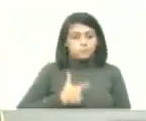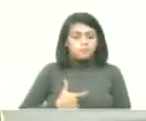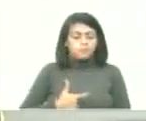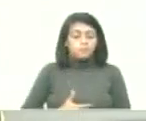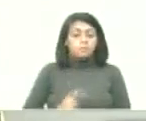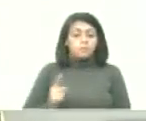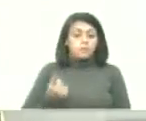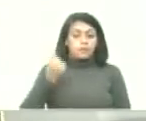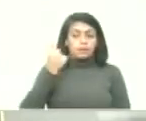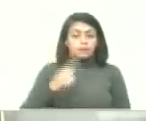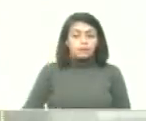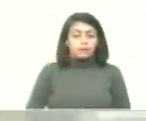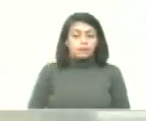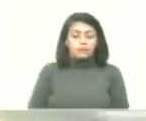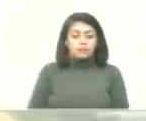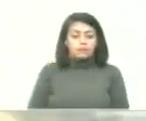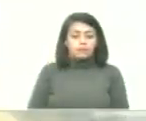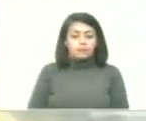principal